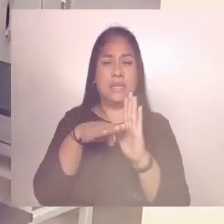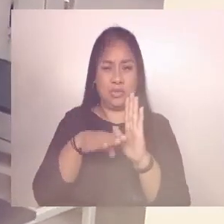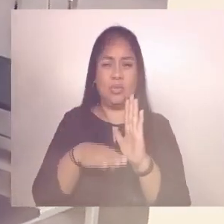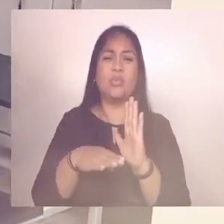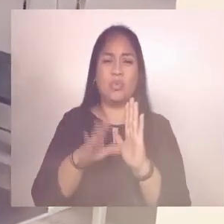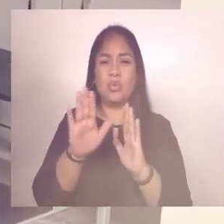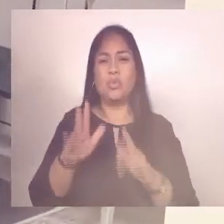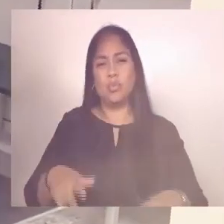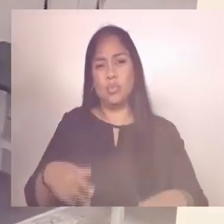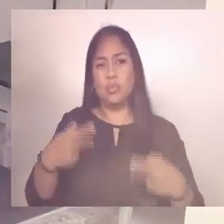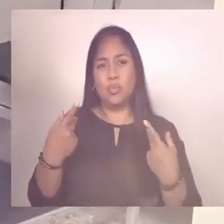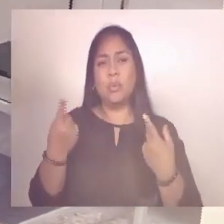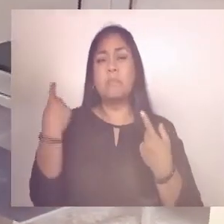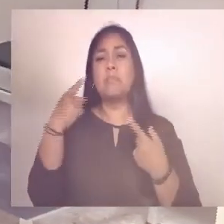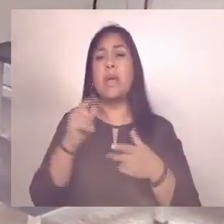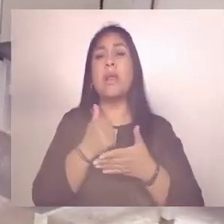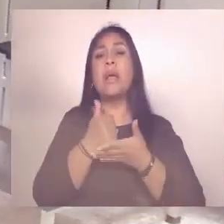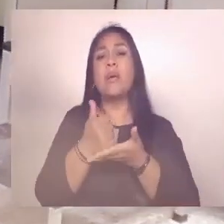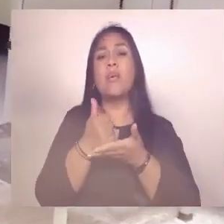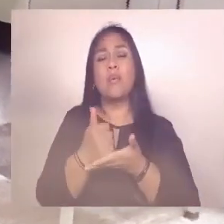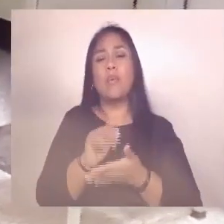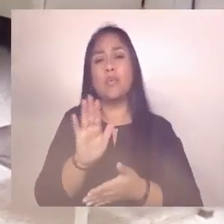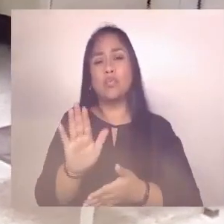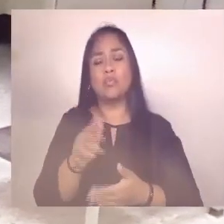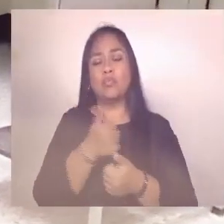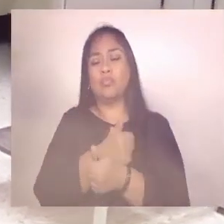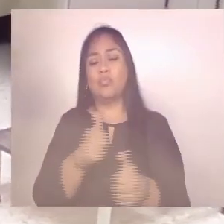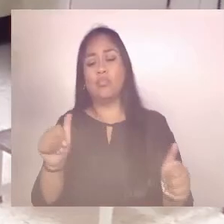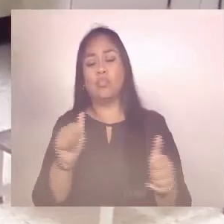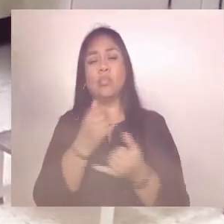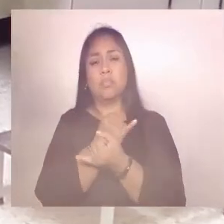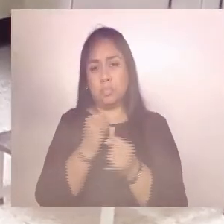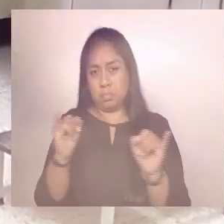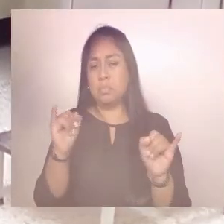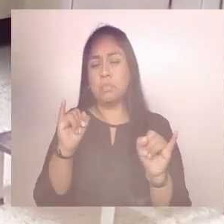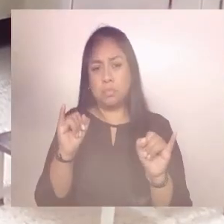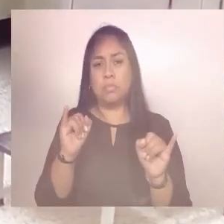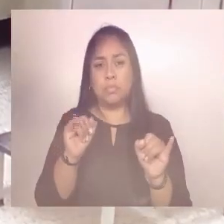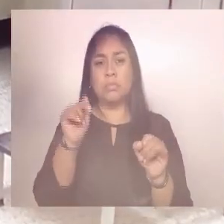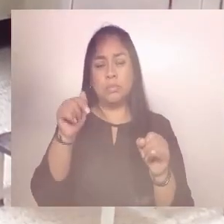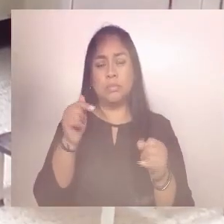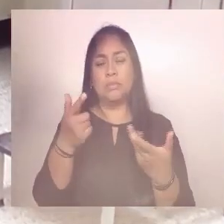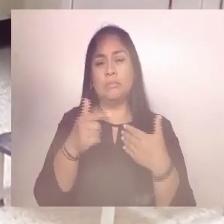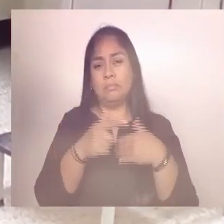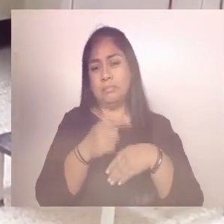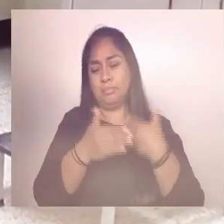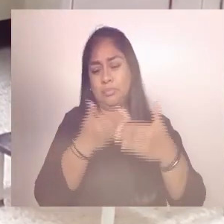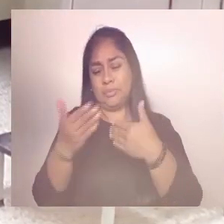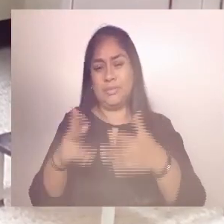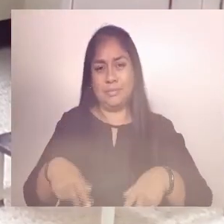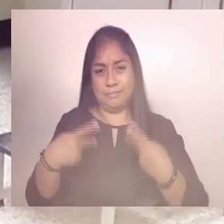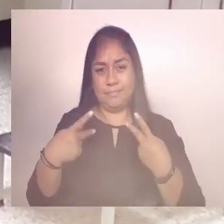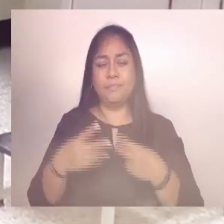en sus vidas para contribuir a su autonomía e independencia en esta fase. Sabemos